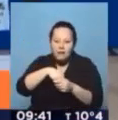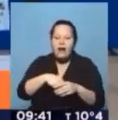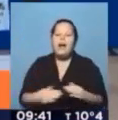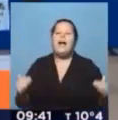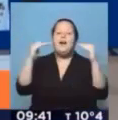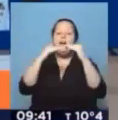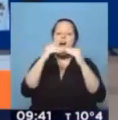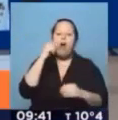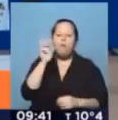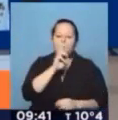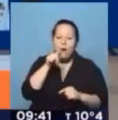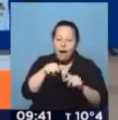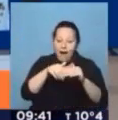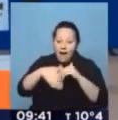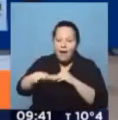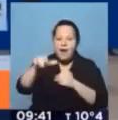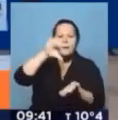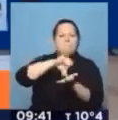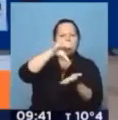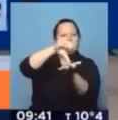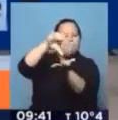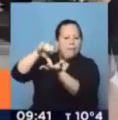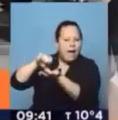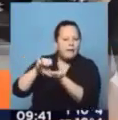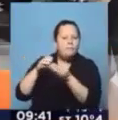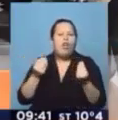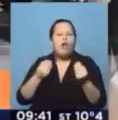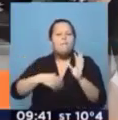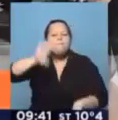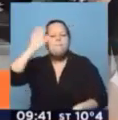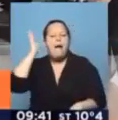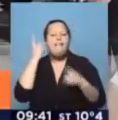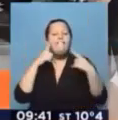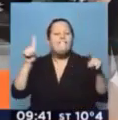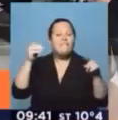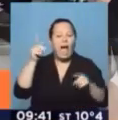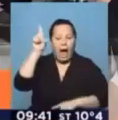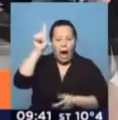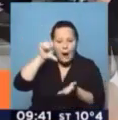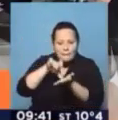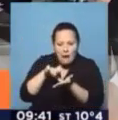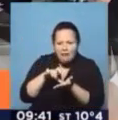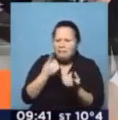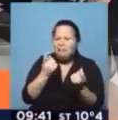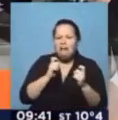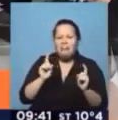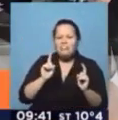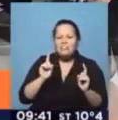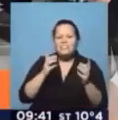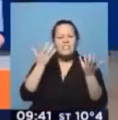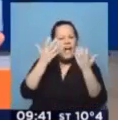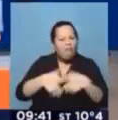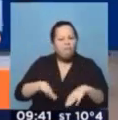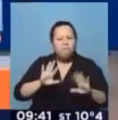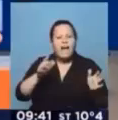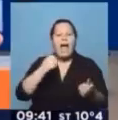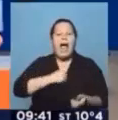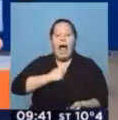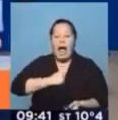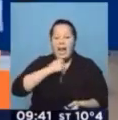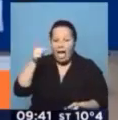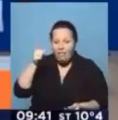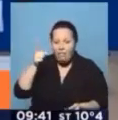incorporó la paridad. A partir de ahí muchos países. Pero ¿dónde es más el desafío? Hay países en los que no es necesario porque de hecho se da.